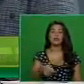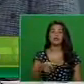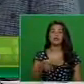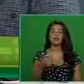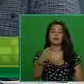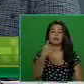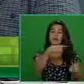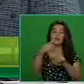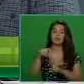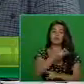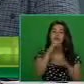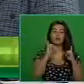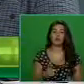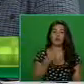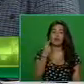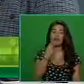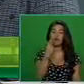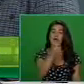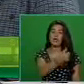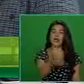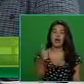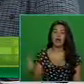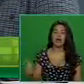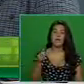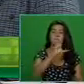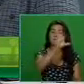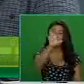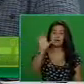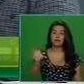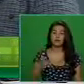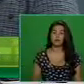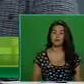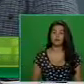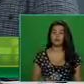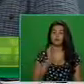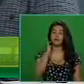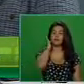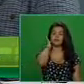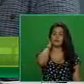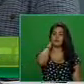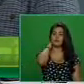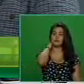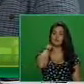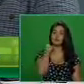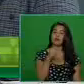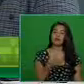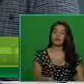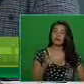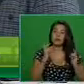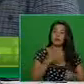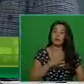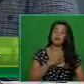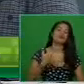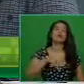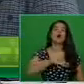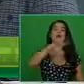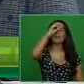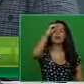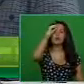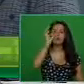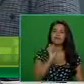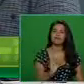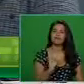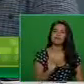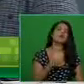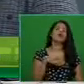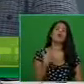políticos en cada uno de estos países. Y nos va a permitir a nosotros saber y conocer de primera mano